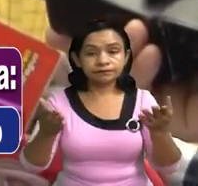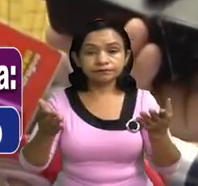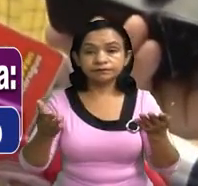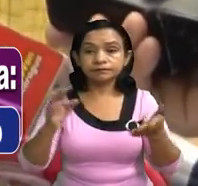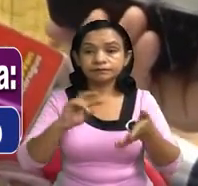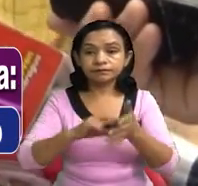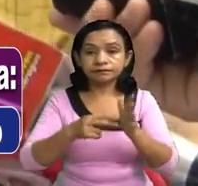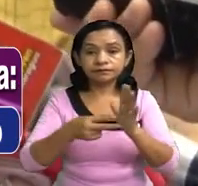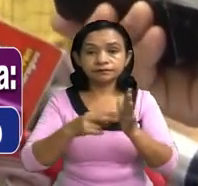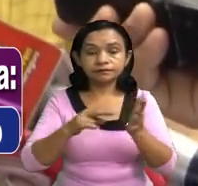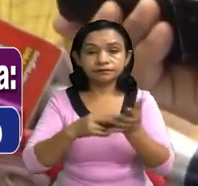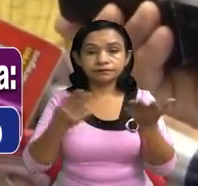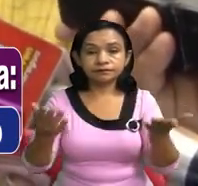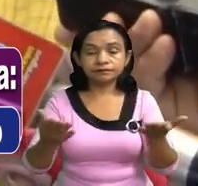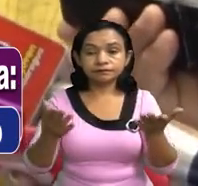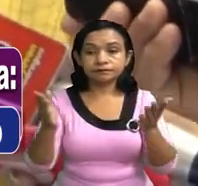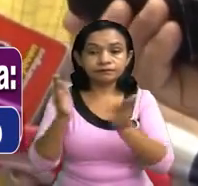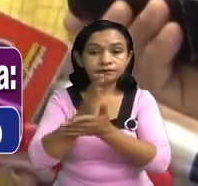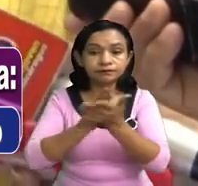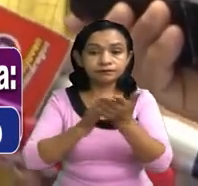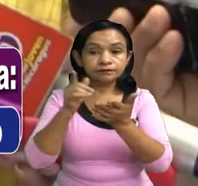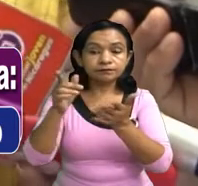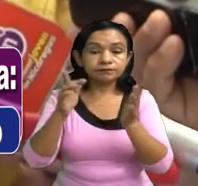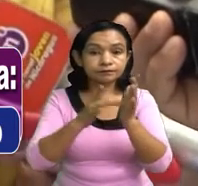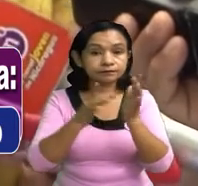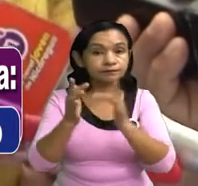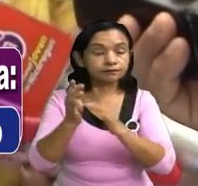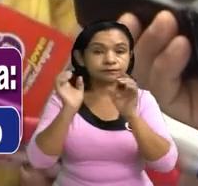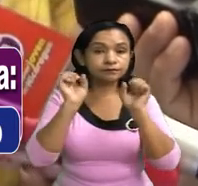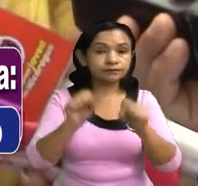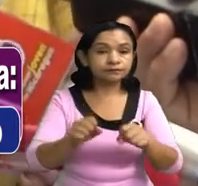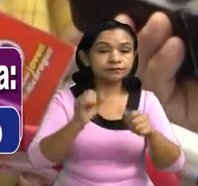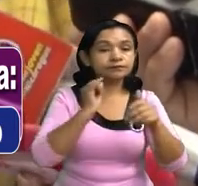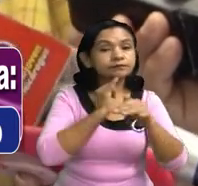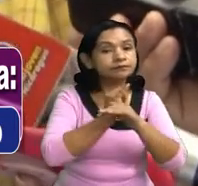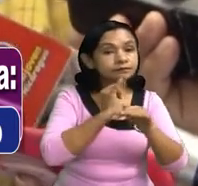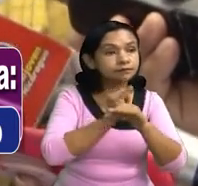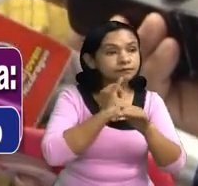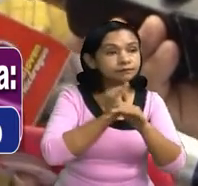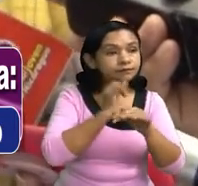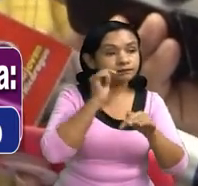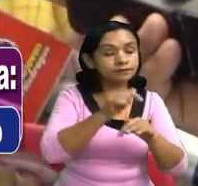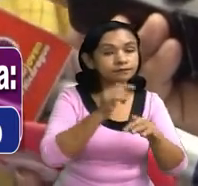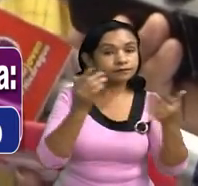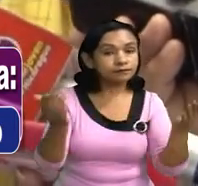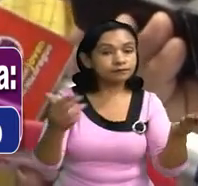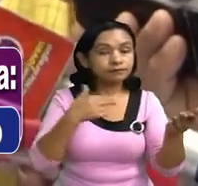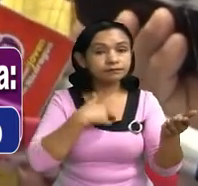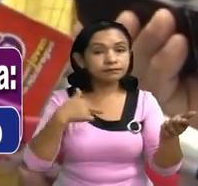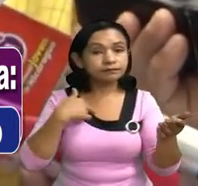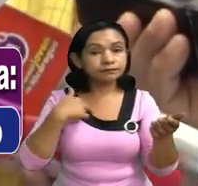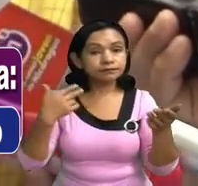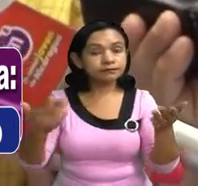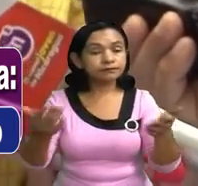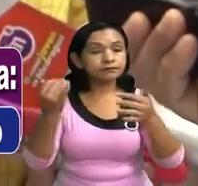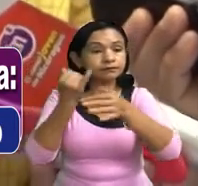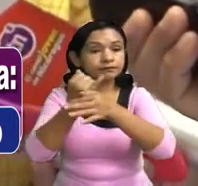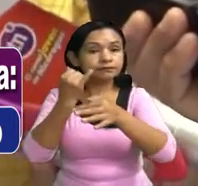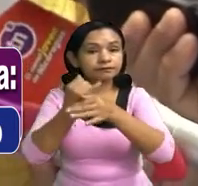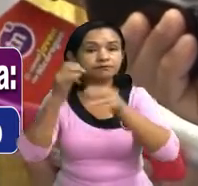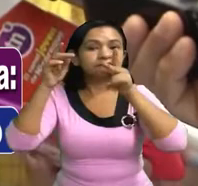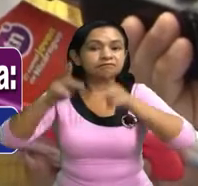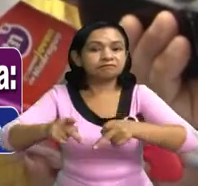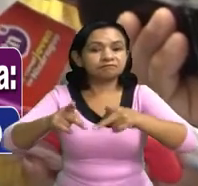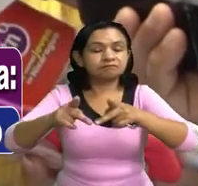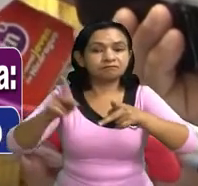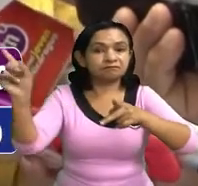pues que hay unos cristianos para ellos que sí pueden ocupar las iglesias y poner en eso, dentro de las iglesias, a gente que